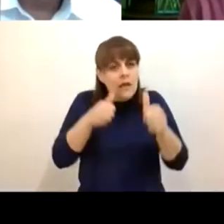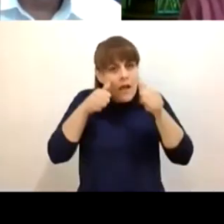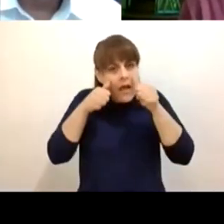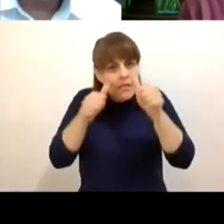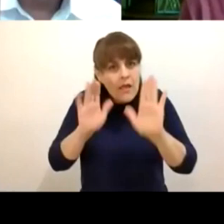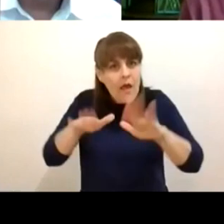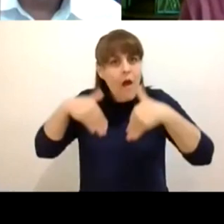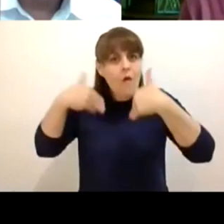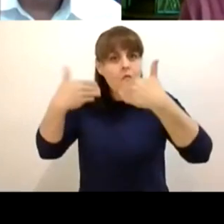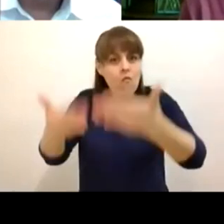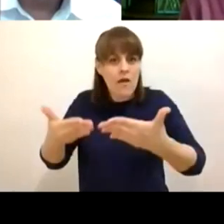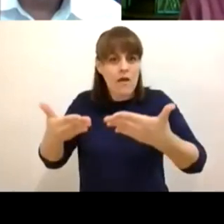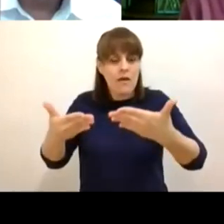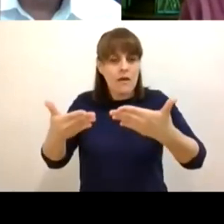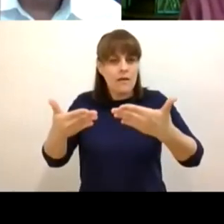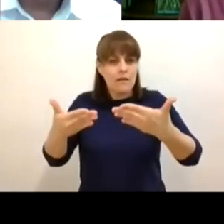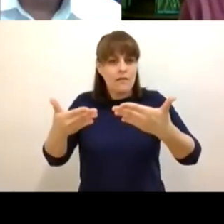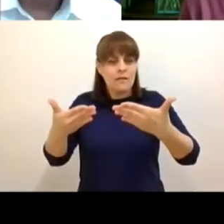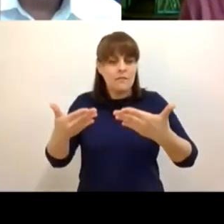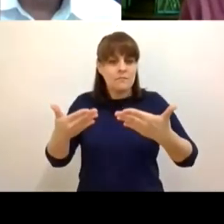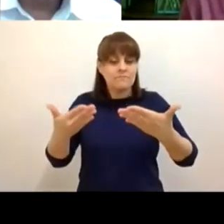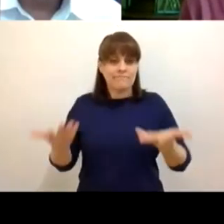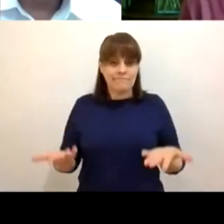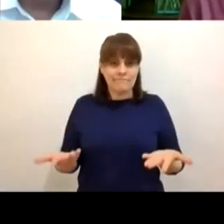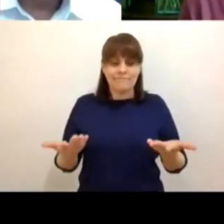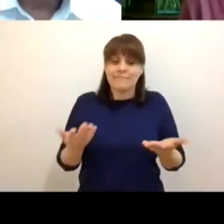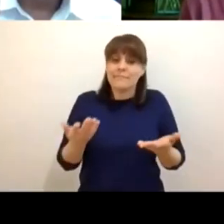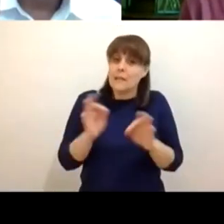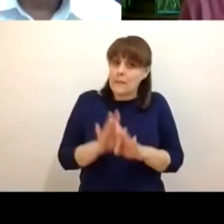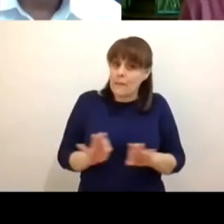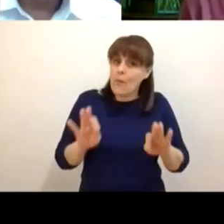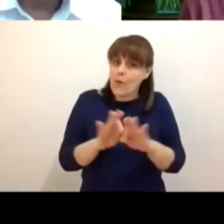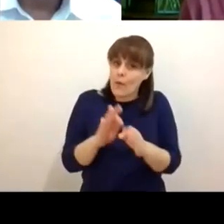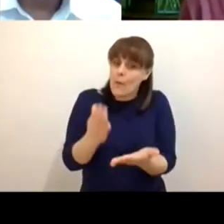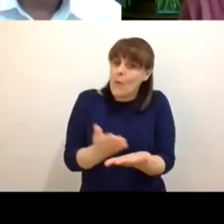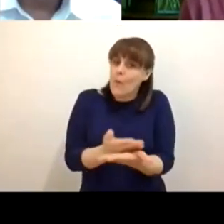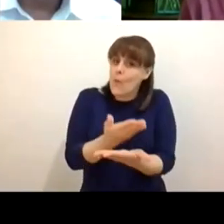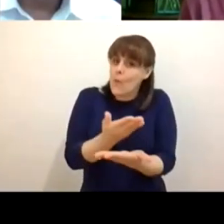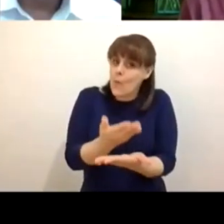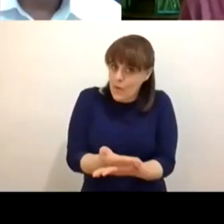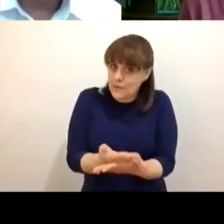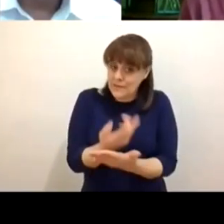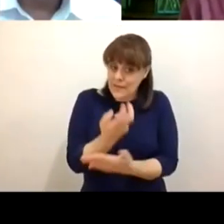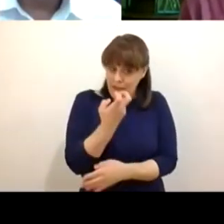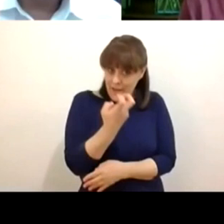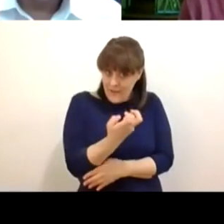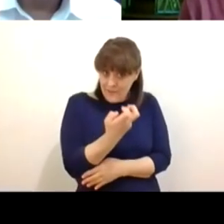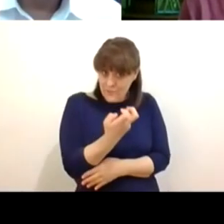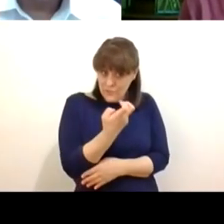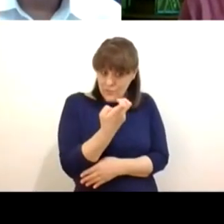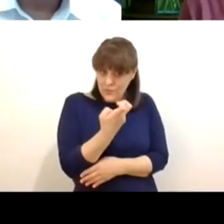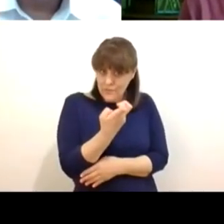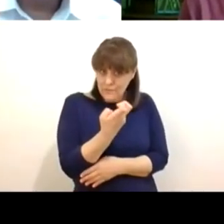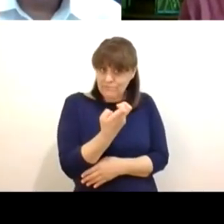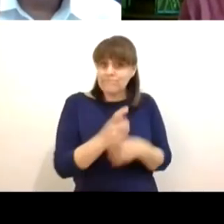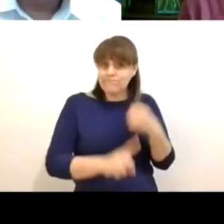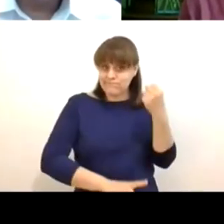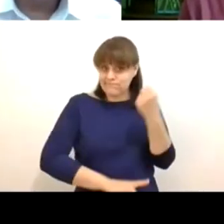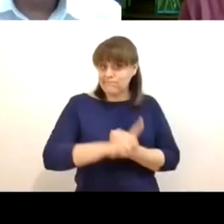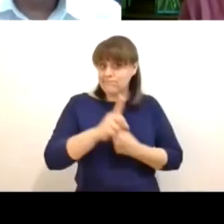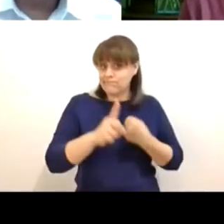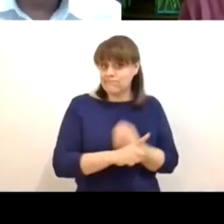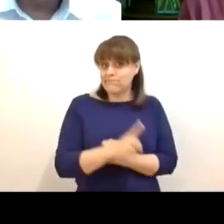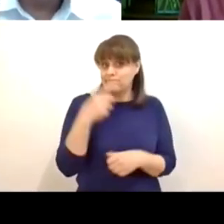bien, pero nada más quiero poner sobre la mesa que eso es un grave problema en nuestro país, porque sin darnos cuenta